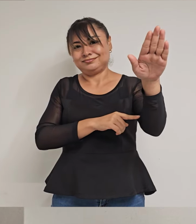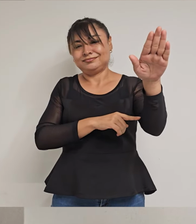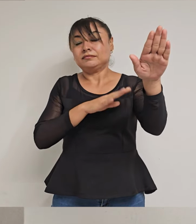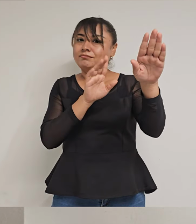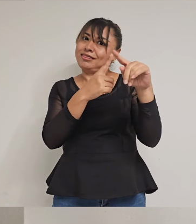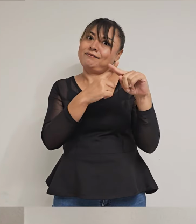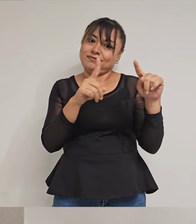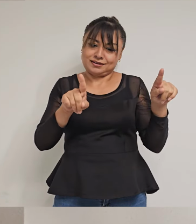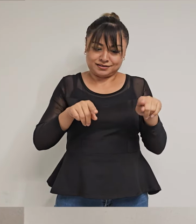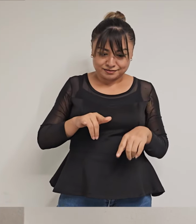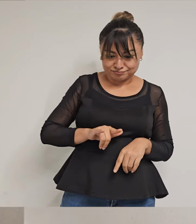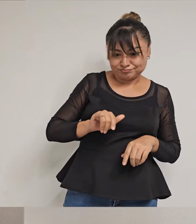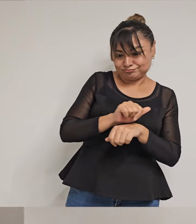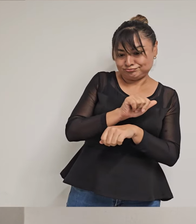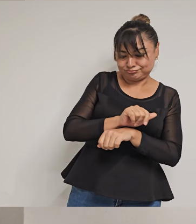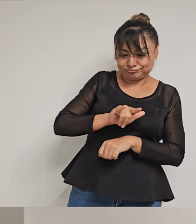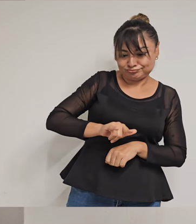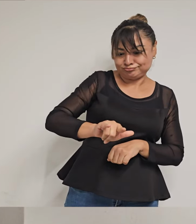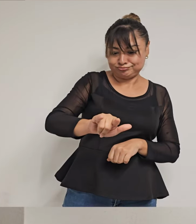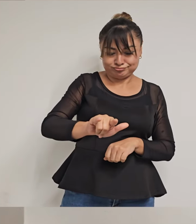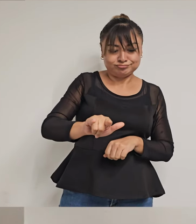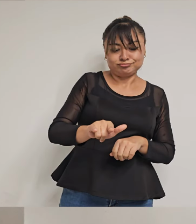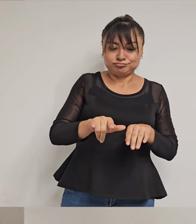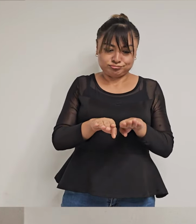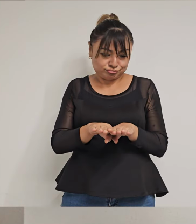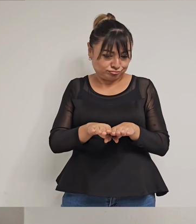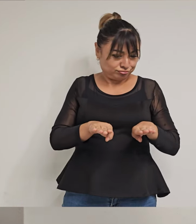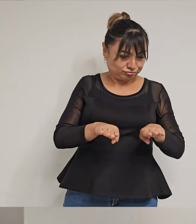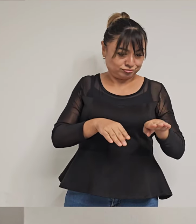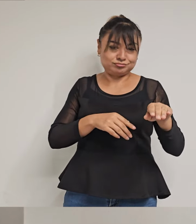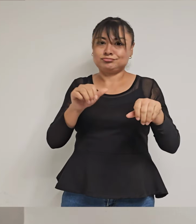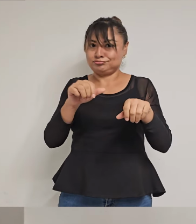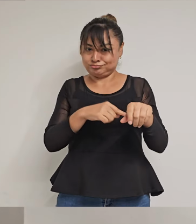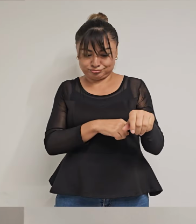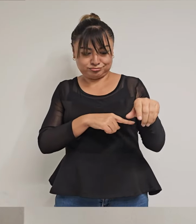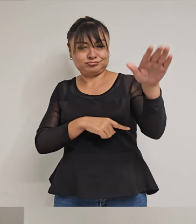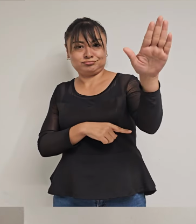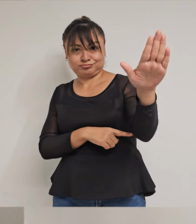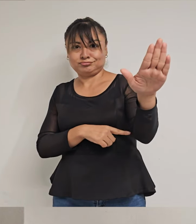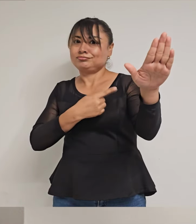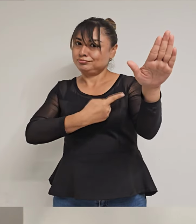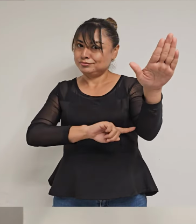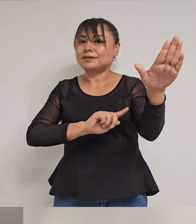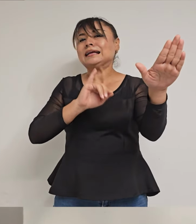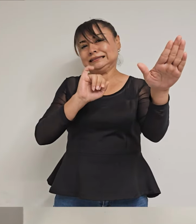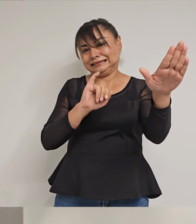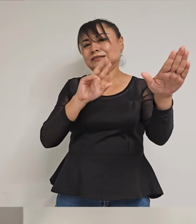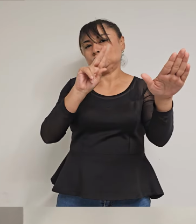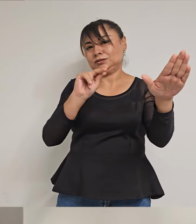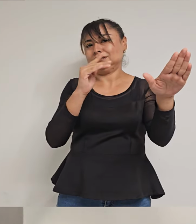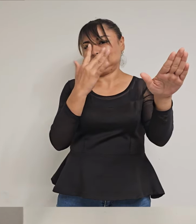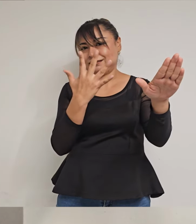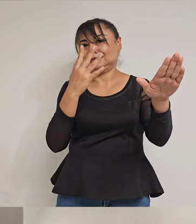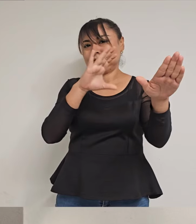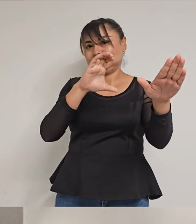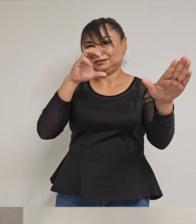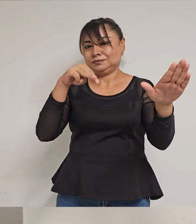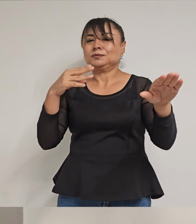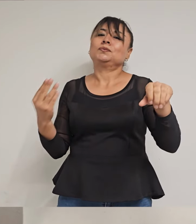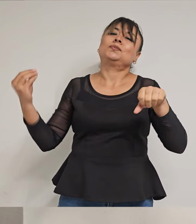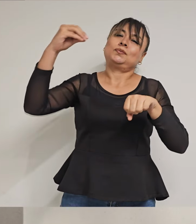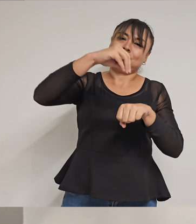es decir, que no existiera este desnivel, sí se tendría que considerar estos 85 centímetros, pero en este caso, no. Pero si ese fuera el caso, entonces ya no tendríamos